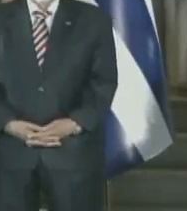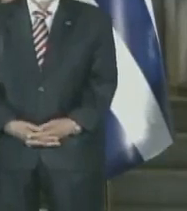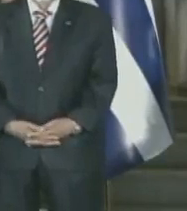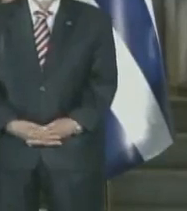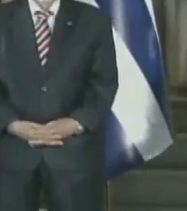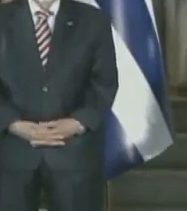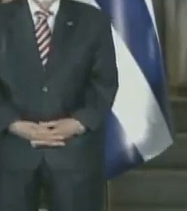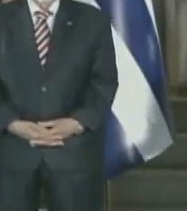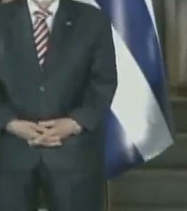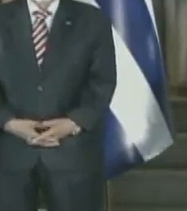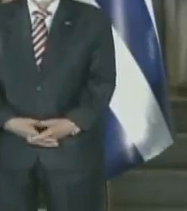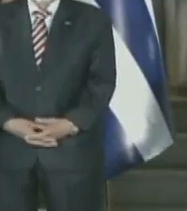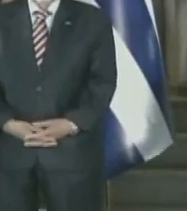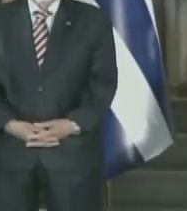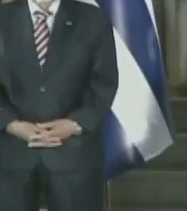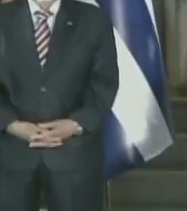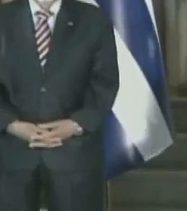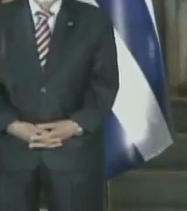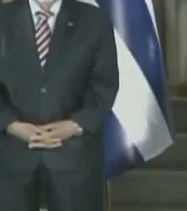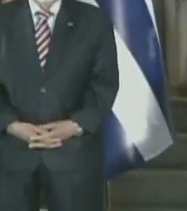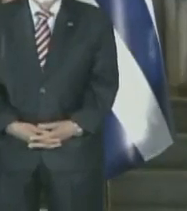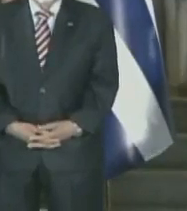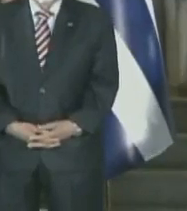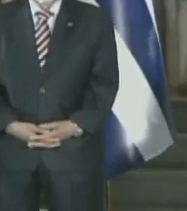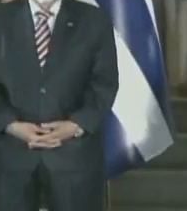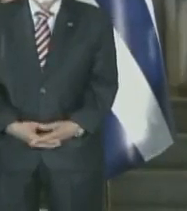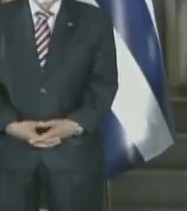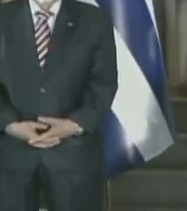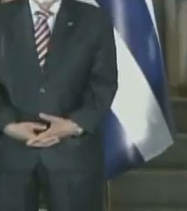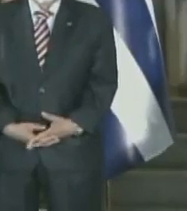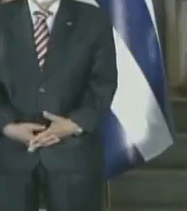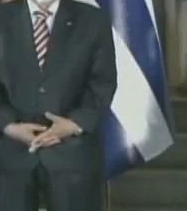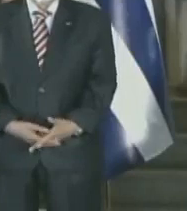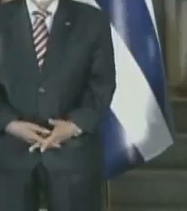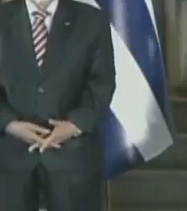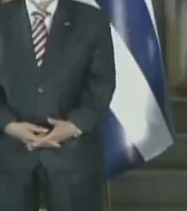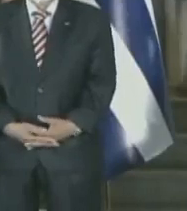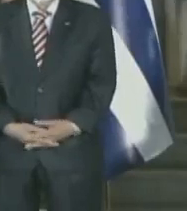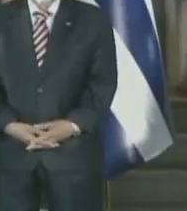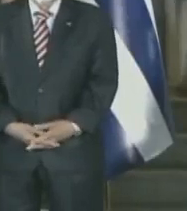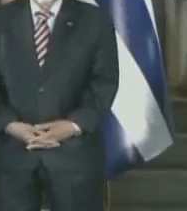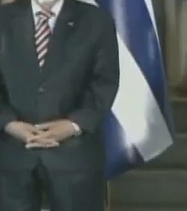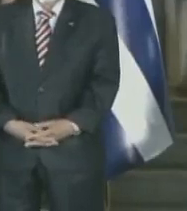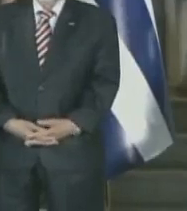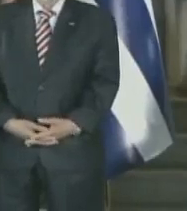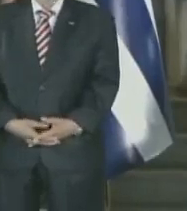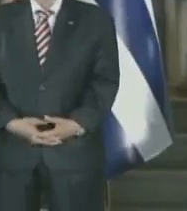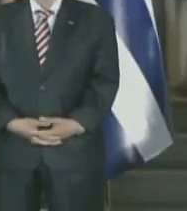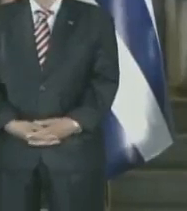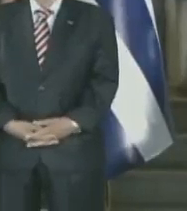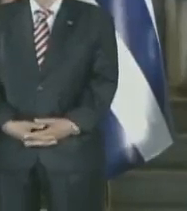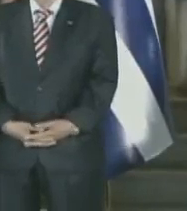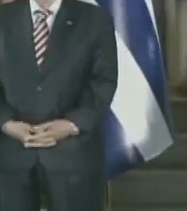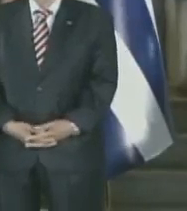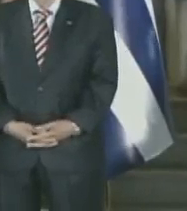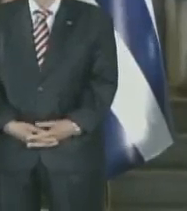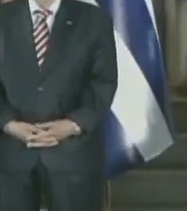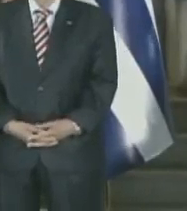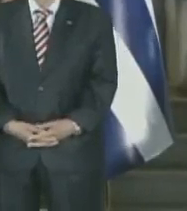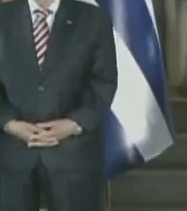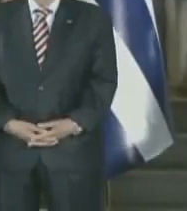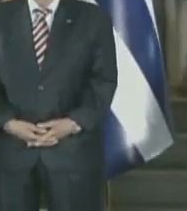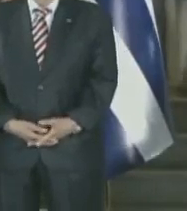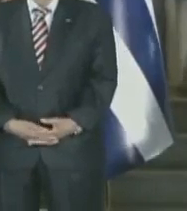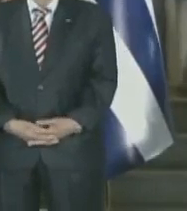2024, a nivel energético, muy importante los planes energéticos,